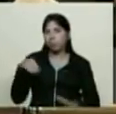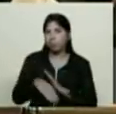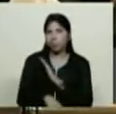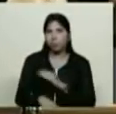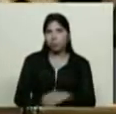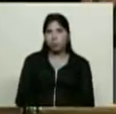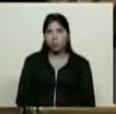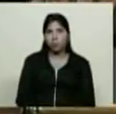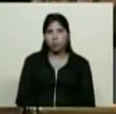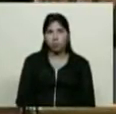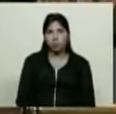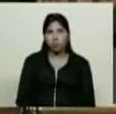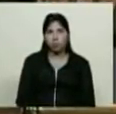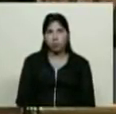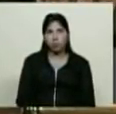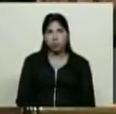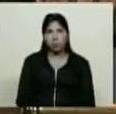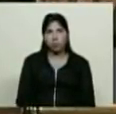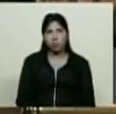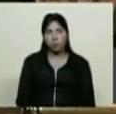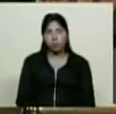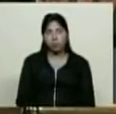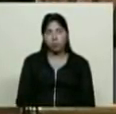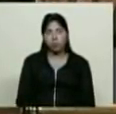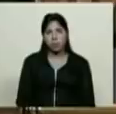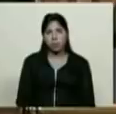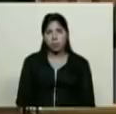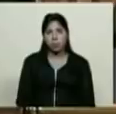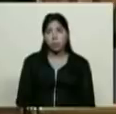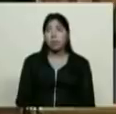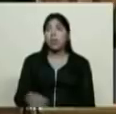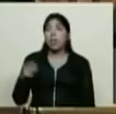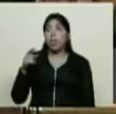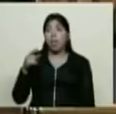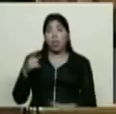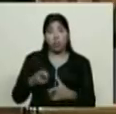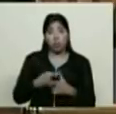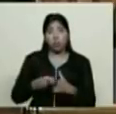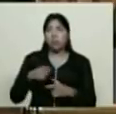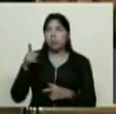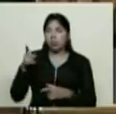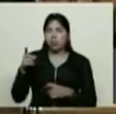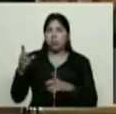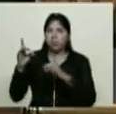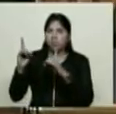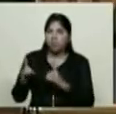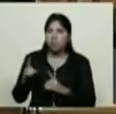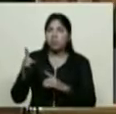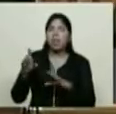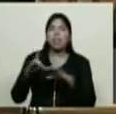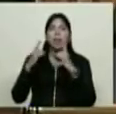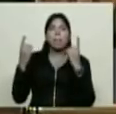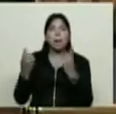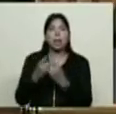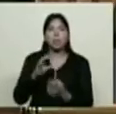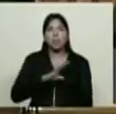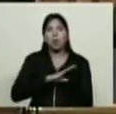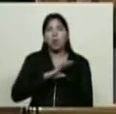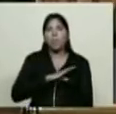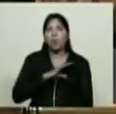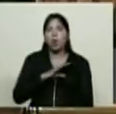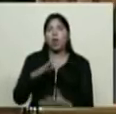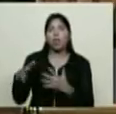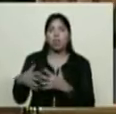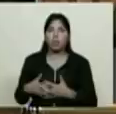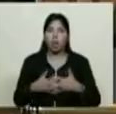nacional. Para nadie es un secreto que estas acciones fueron promovidas desde el Departamento de Estado de los Estados